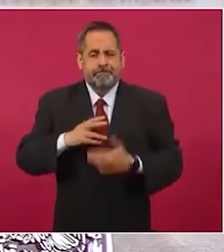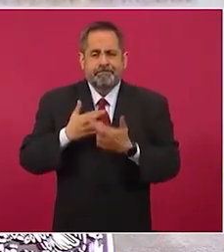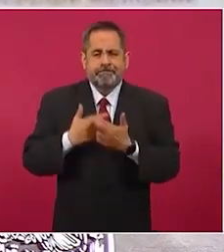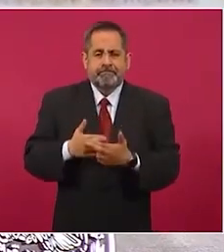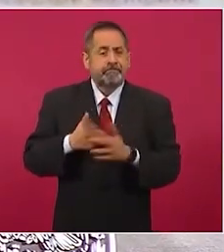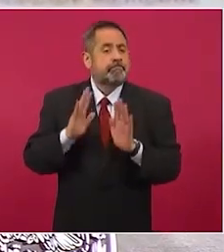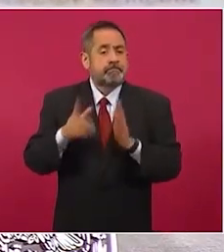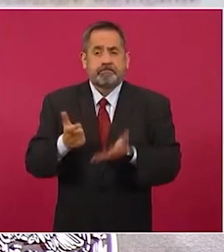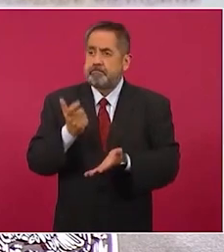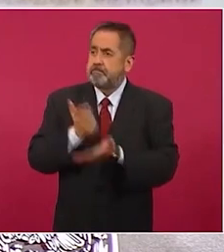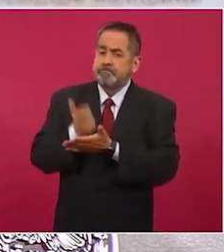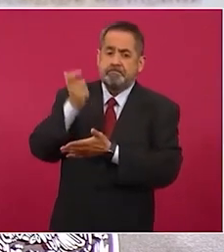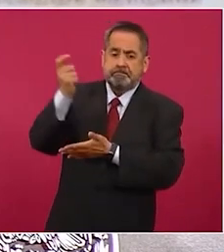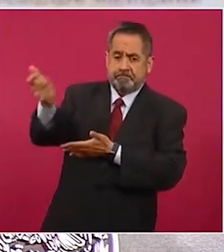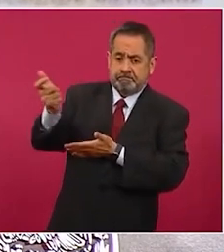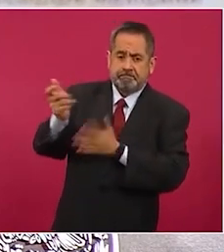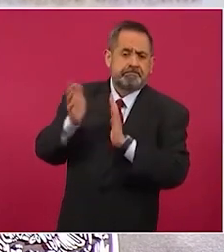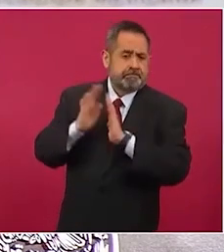pagadas